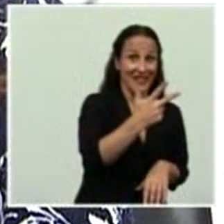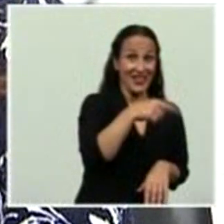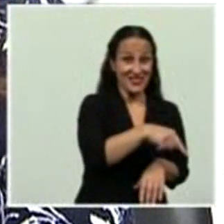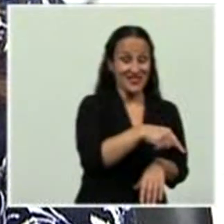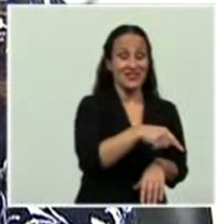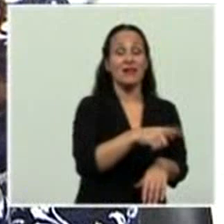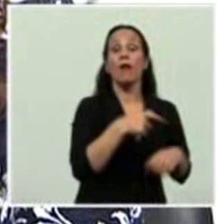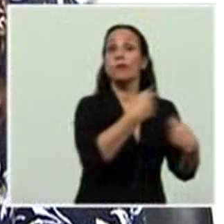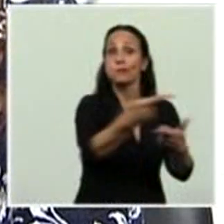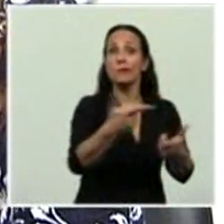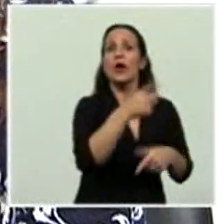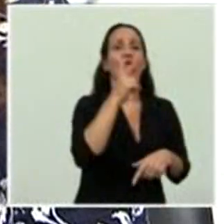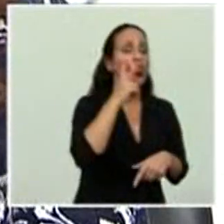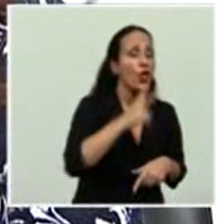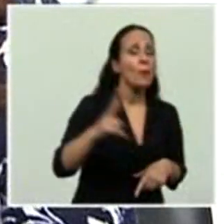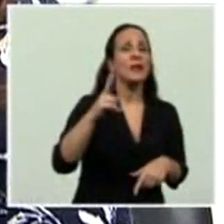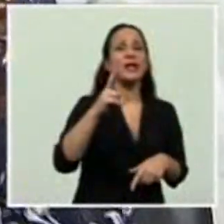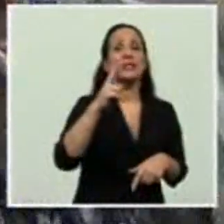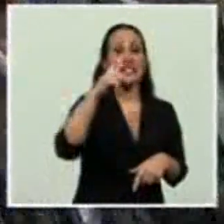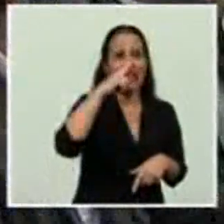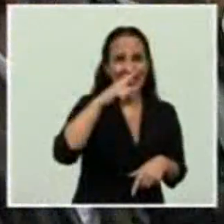teníamos otorgadas 2000